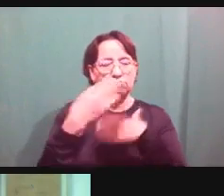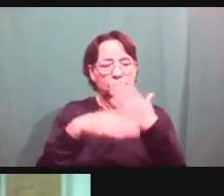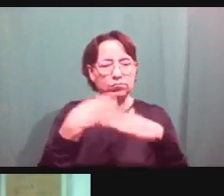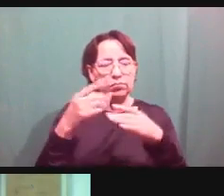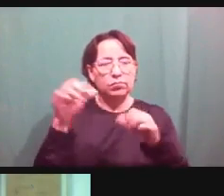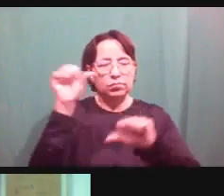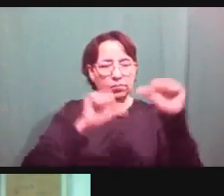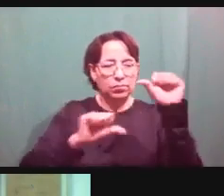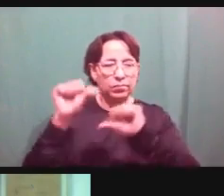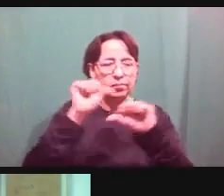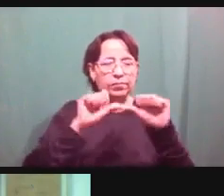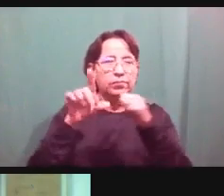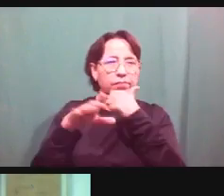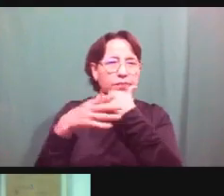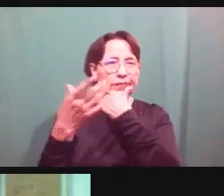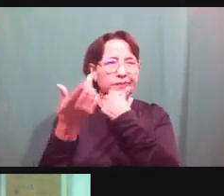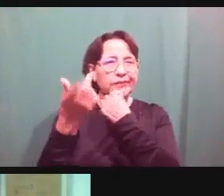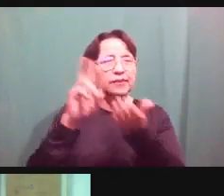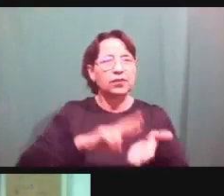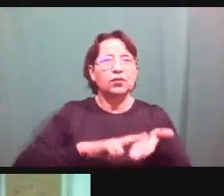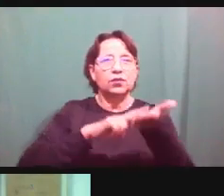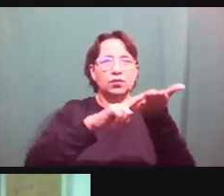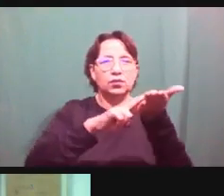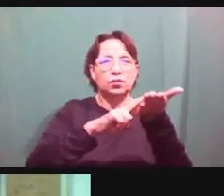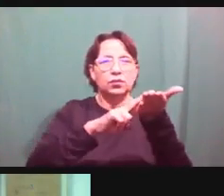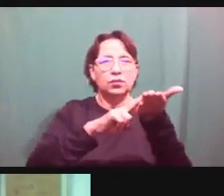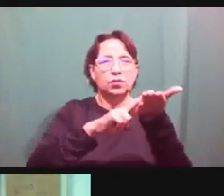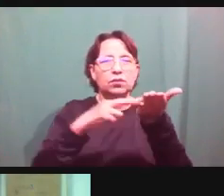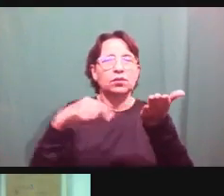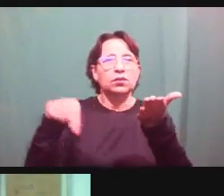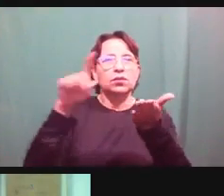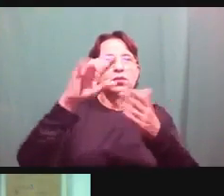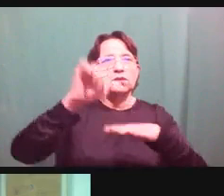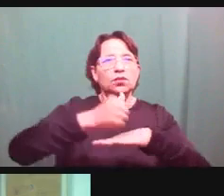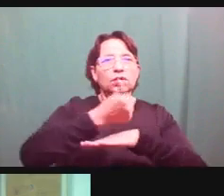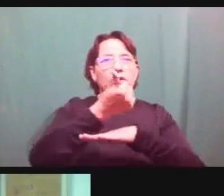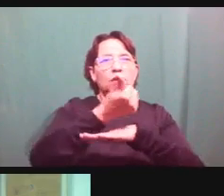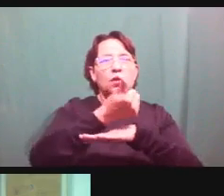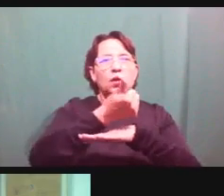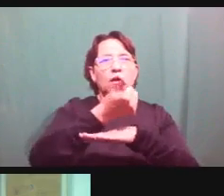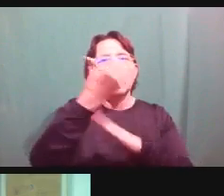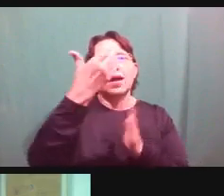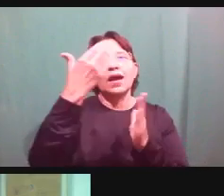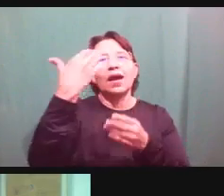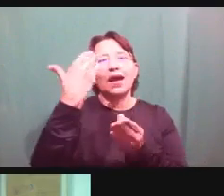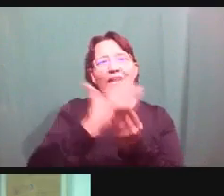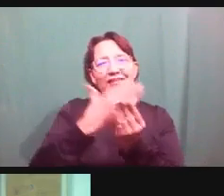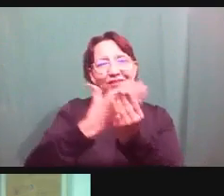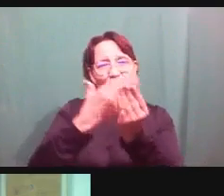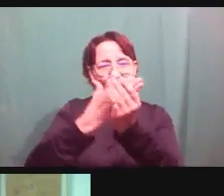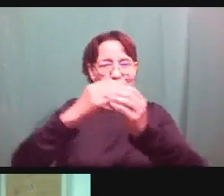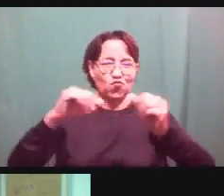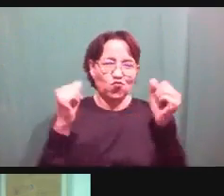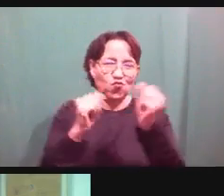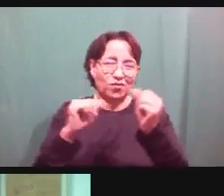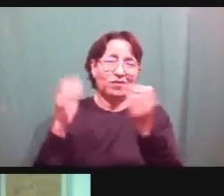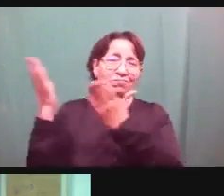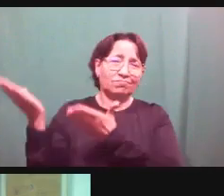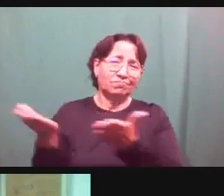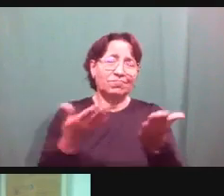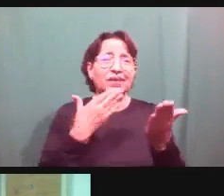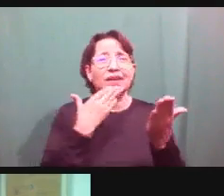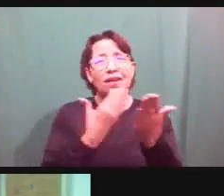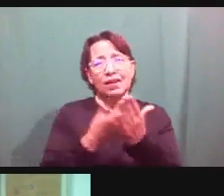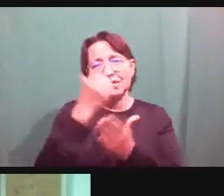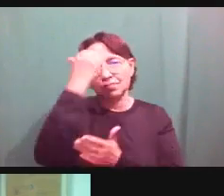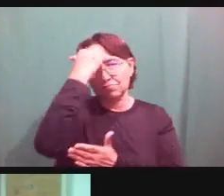laboratorio químico del área de restauración y conservación de la Dirección del Archivo de Bogotá. Bienvenido, Darío. Muchas gracias, profesor,